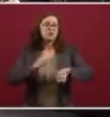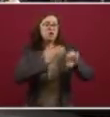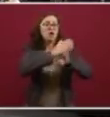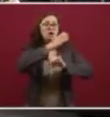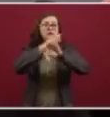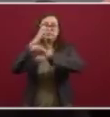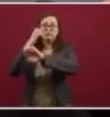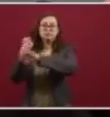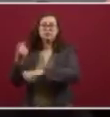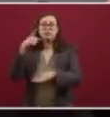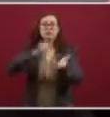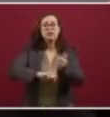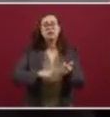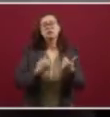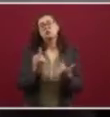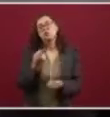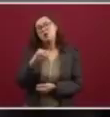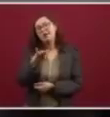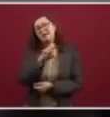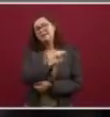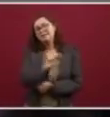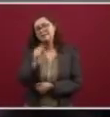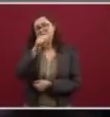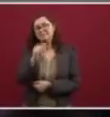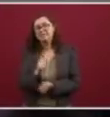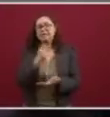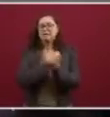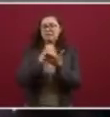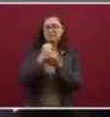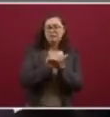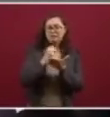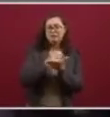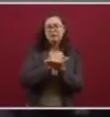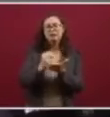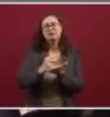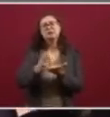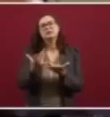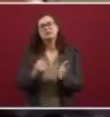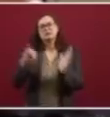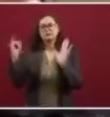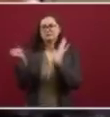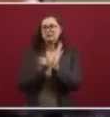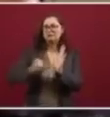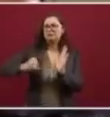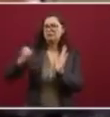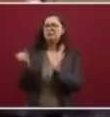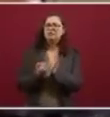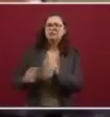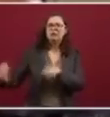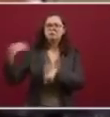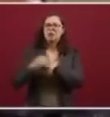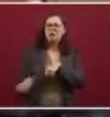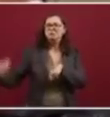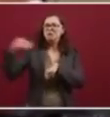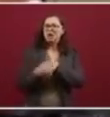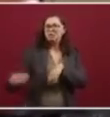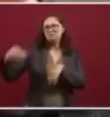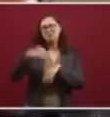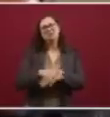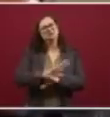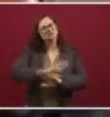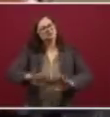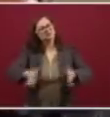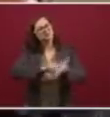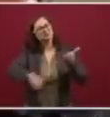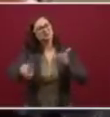tienen créditos en el ISSSTE han solicitado que se cancelen los cobros de intereses sobre intereses, el anatocismo. Se presume que hay más